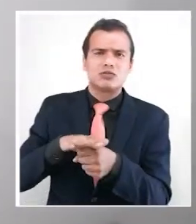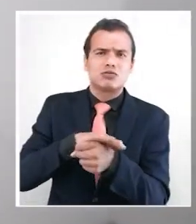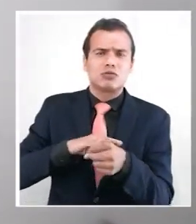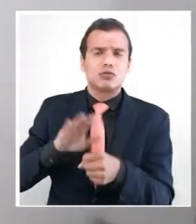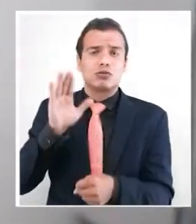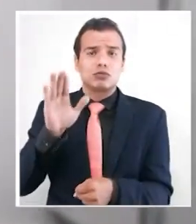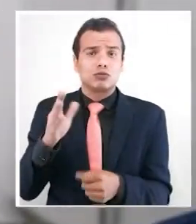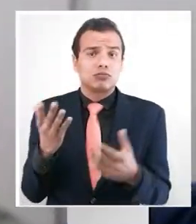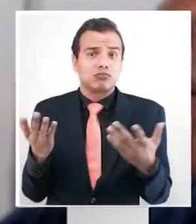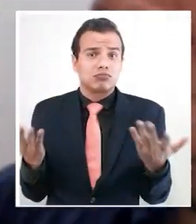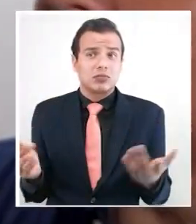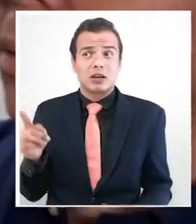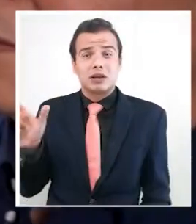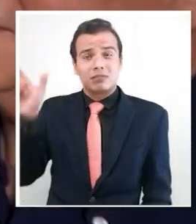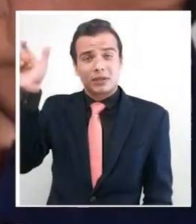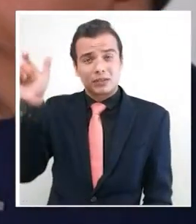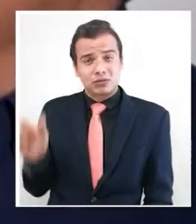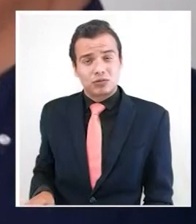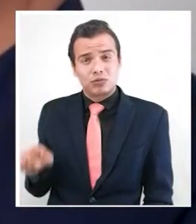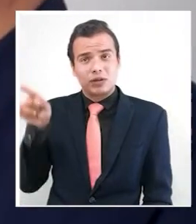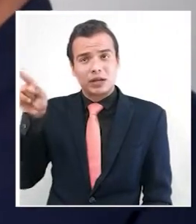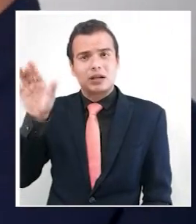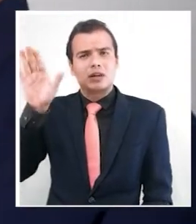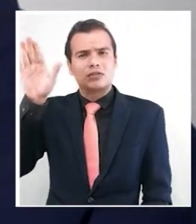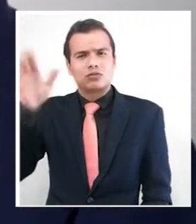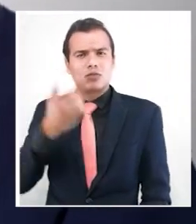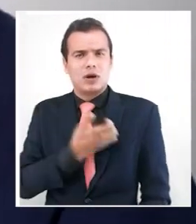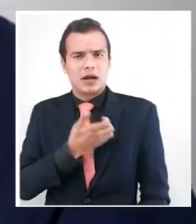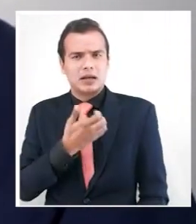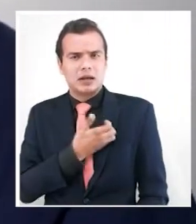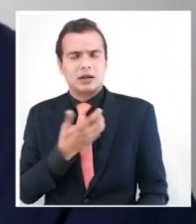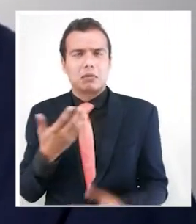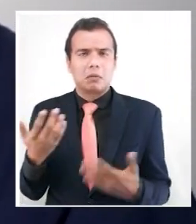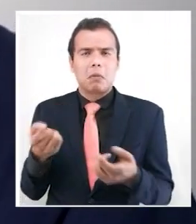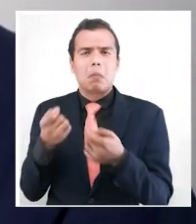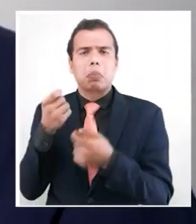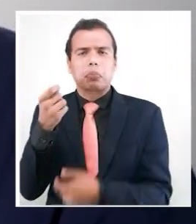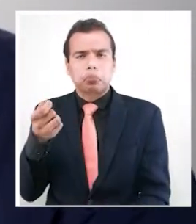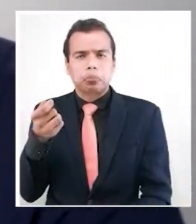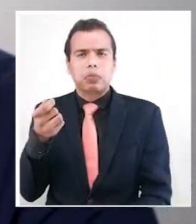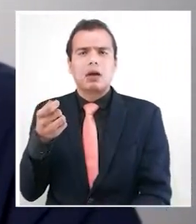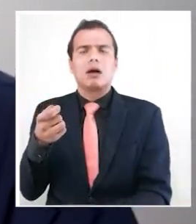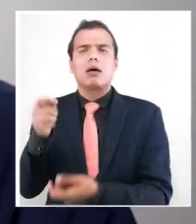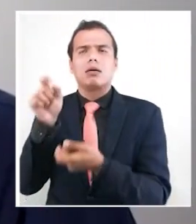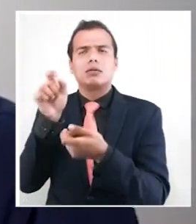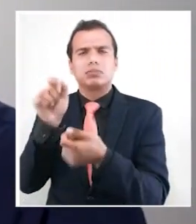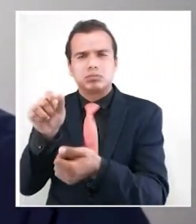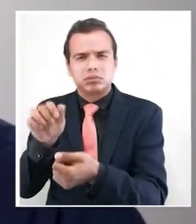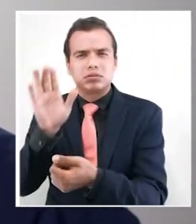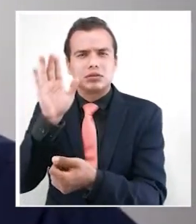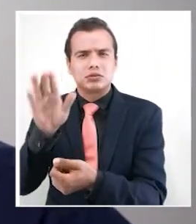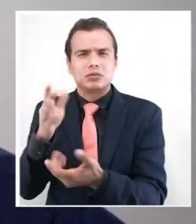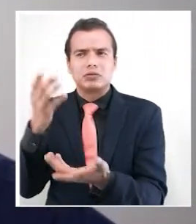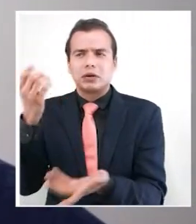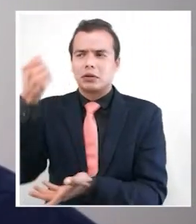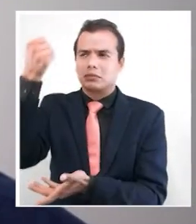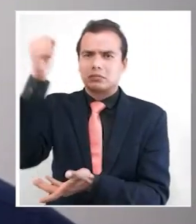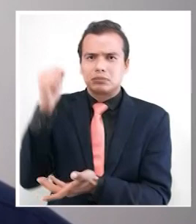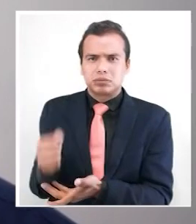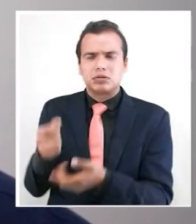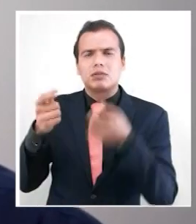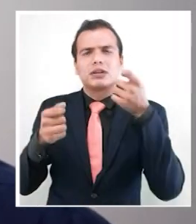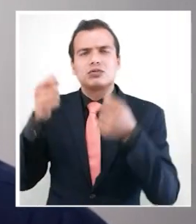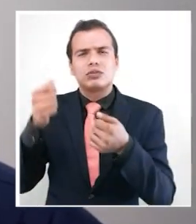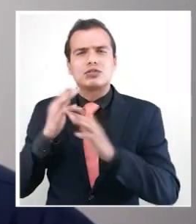no alcanzan. Este alcalde aportó 65 mil millones de pesos que no son suficientes. ¿Usted qué va a hacer? Mire, fue uno de los que me opuse cuando el alcalde redujo de